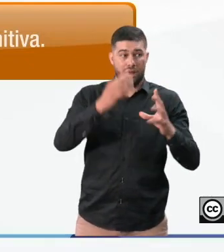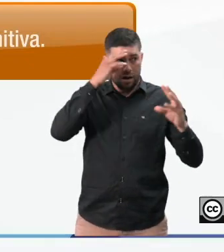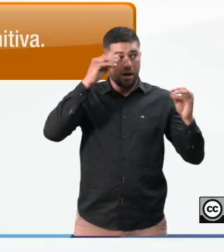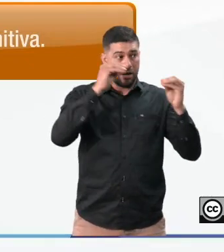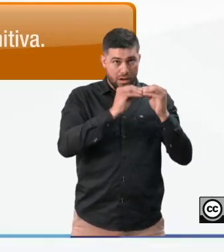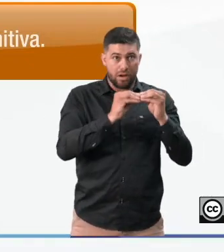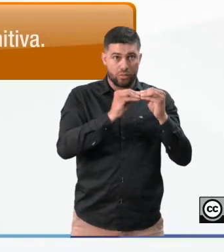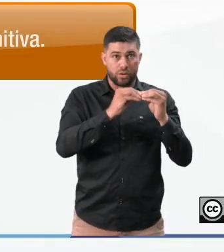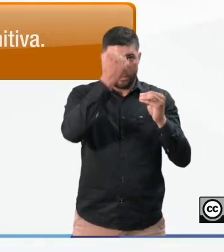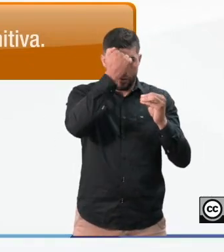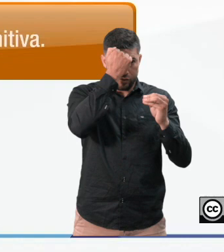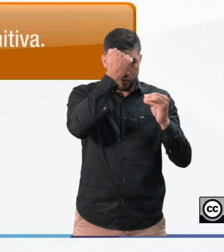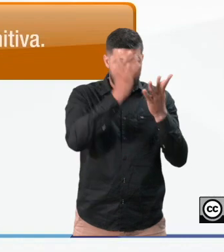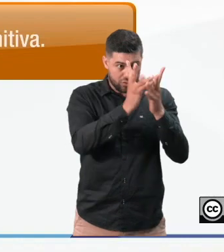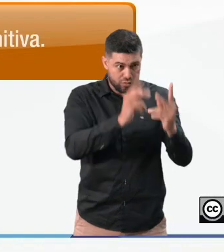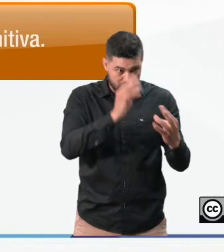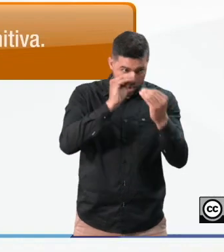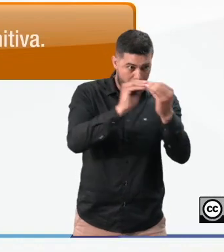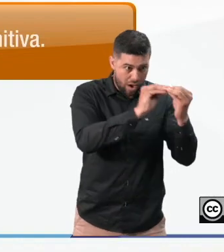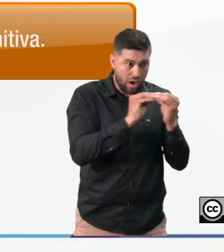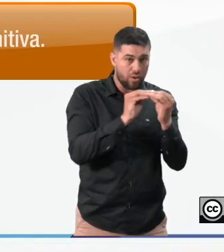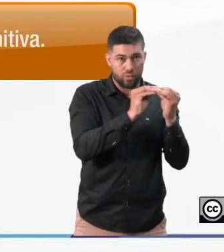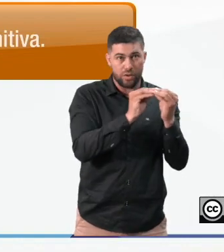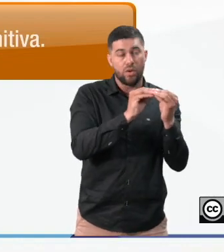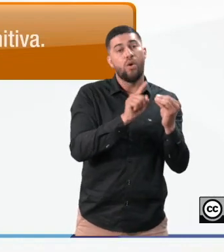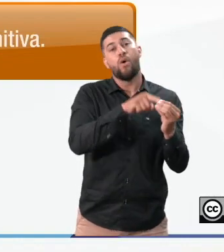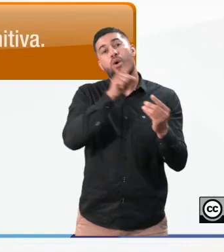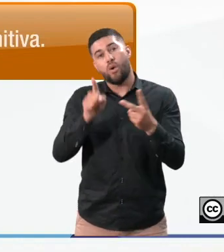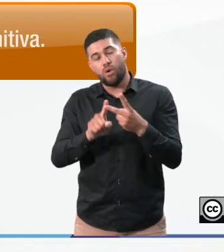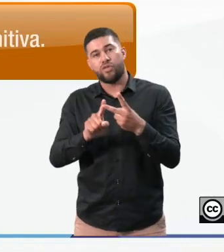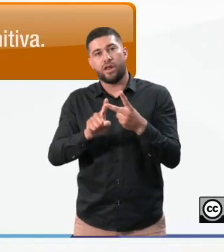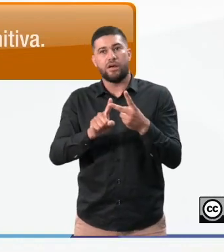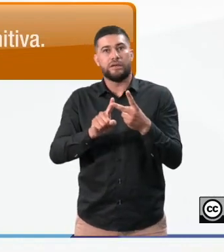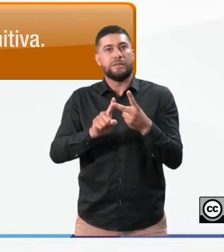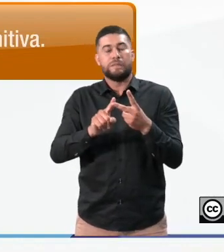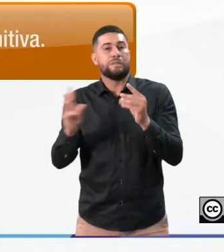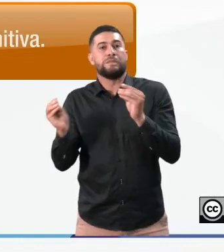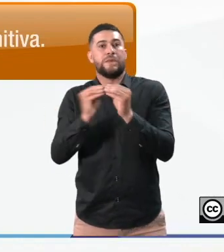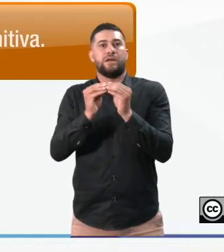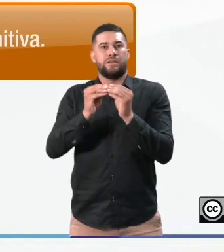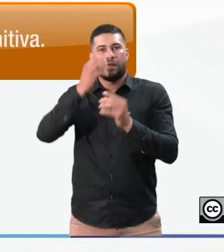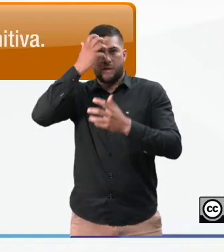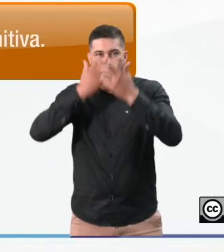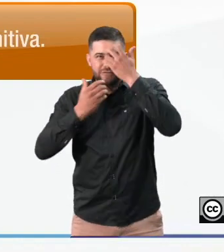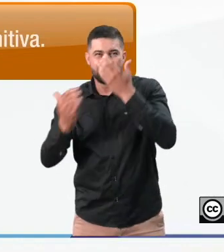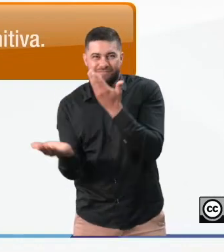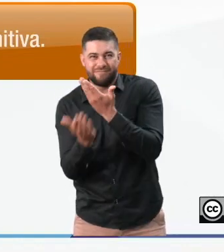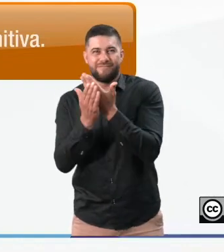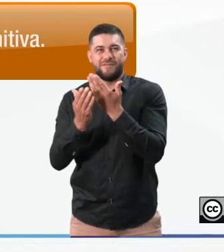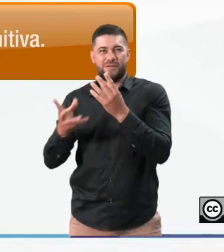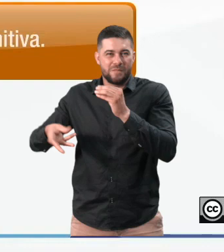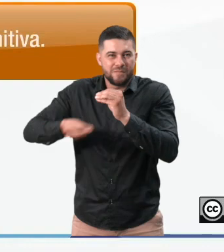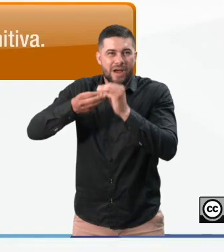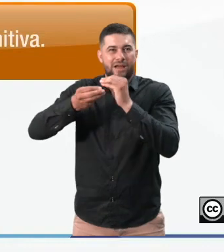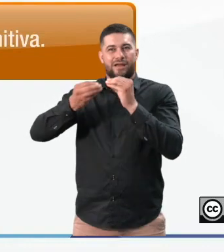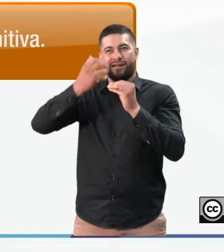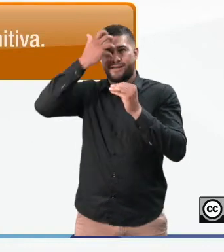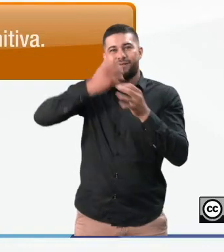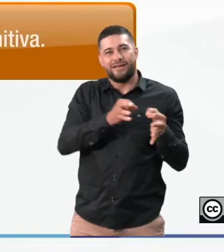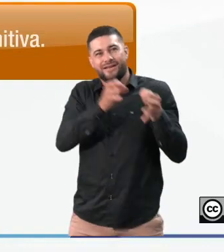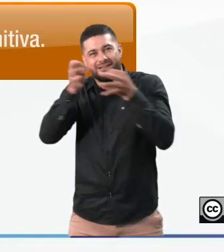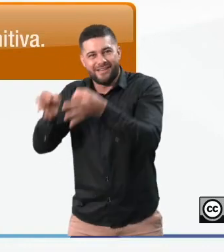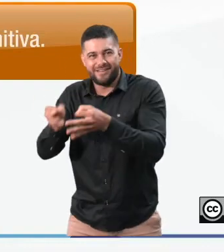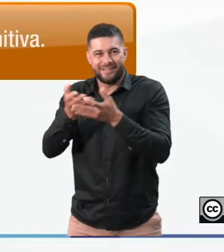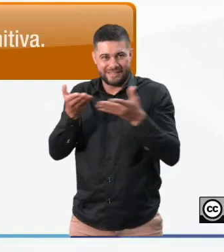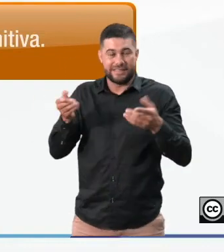de cualquier evaluación extraordinaria. Algo que deben de tener muy en cuenta es que para las asignaturas teórico-prácticas,